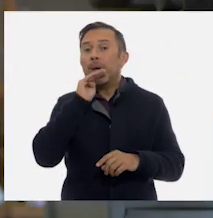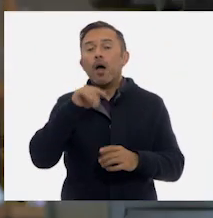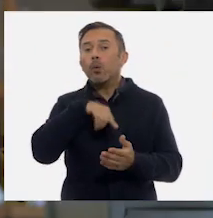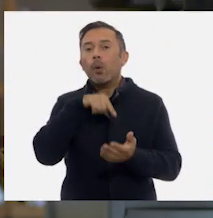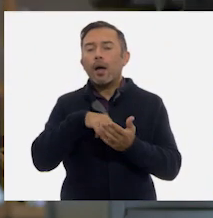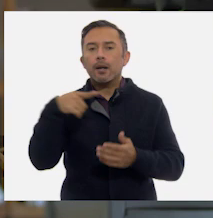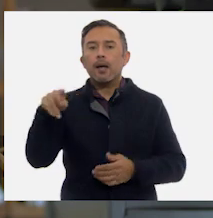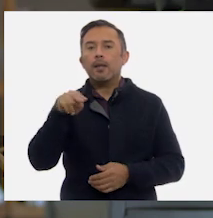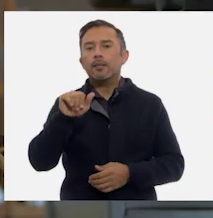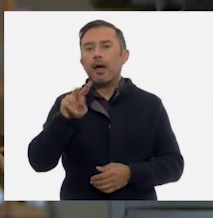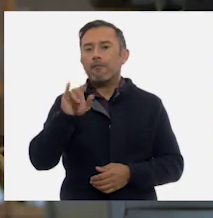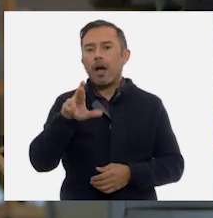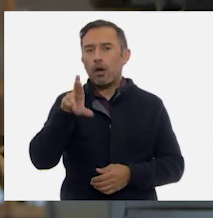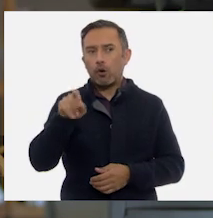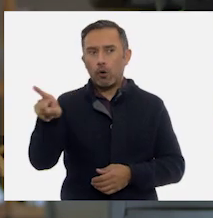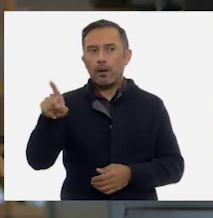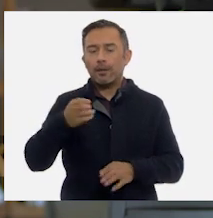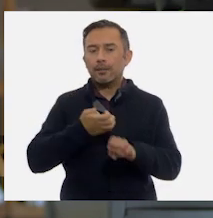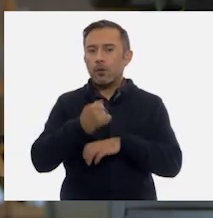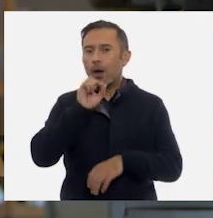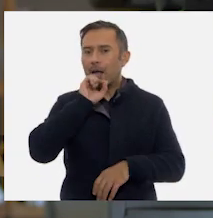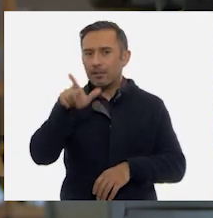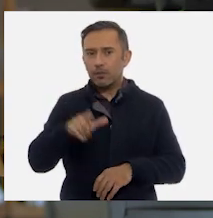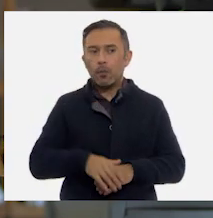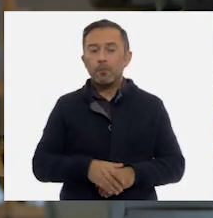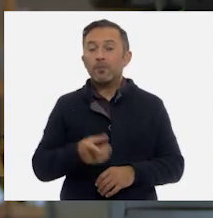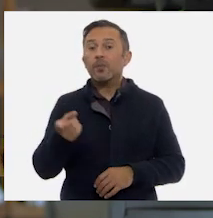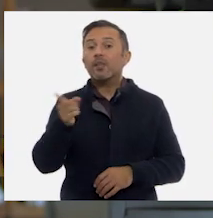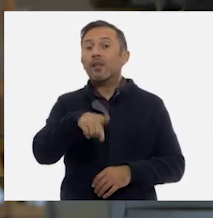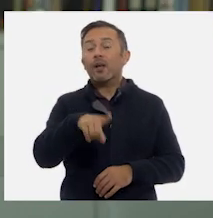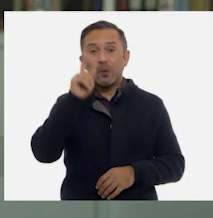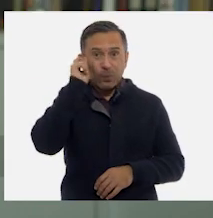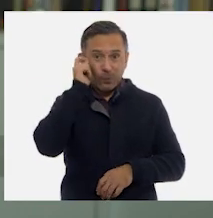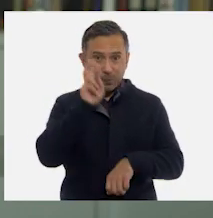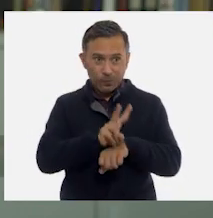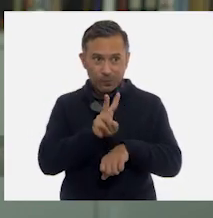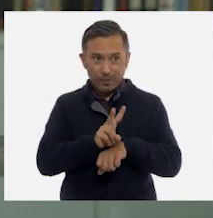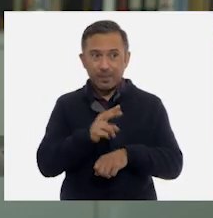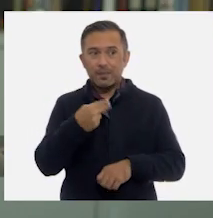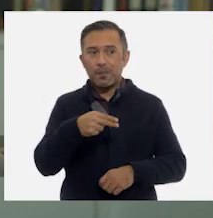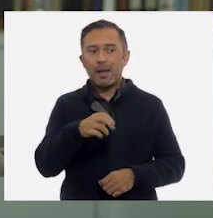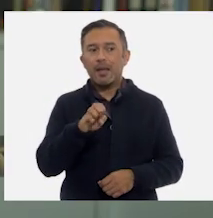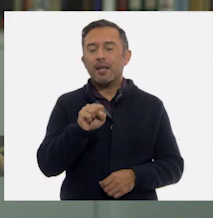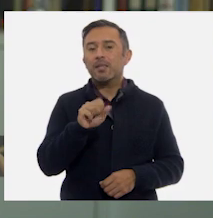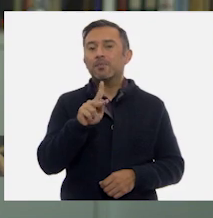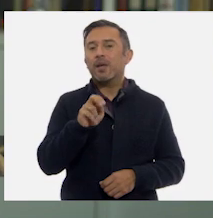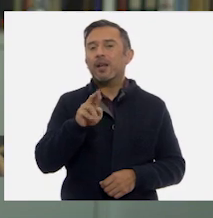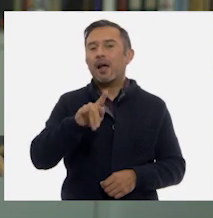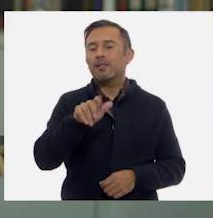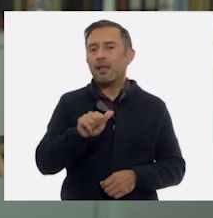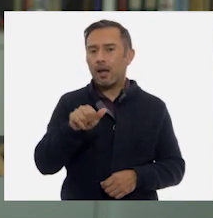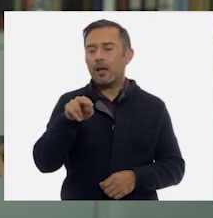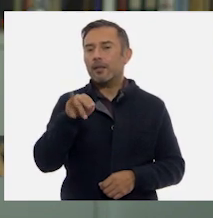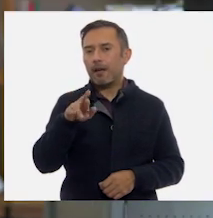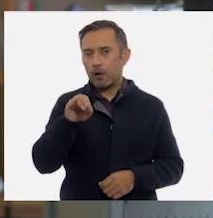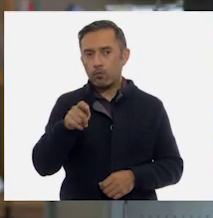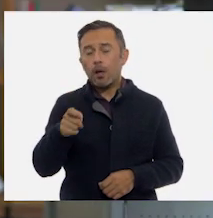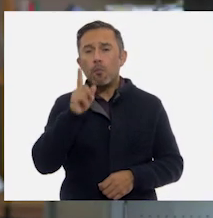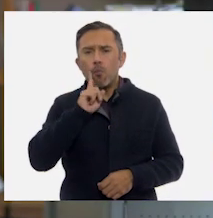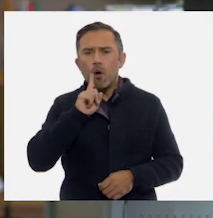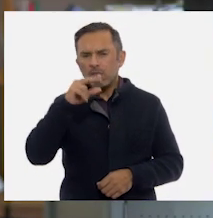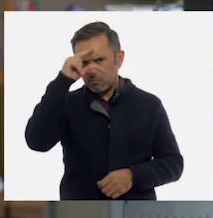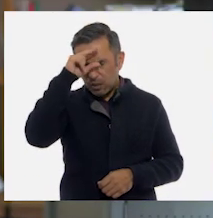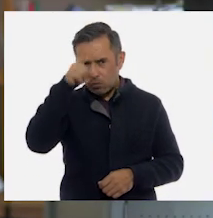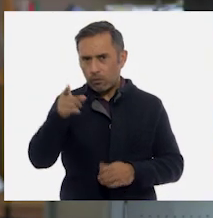madre de Elena se llamaba Esperanza Navarro. Que en efecto era una mujer culta, era una mujer que leía. Pero